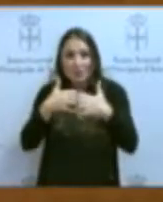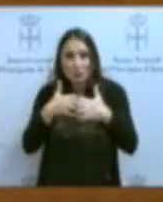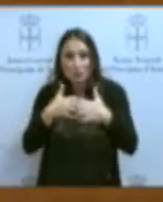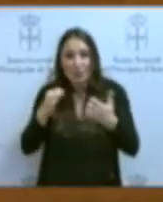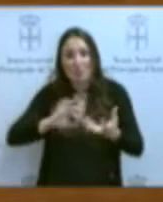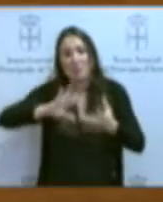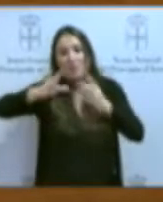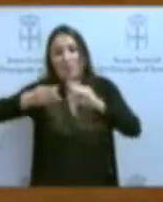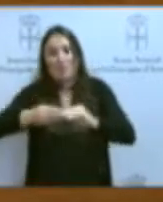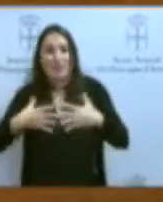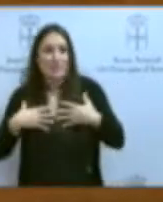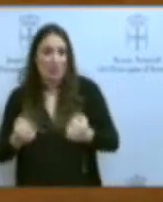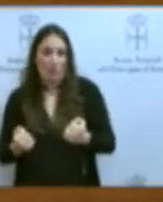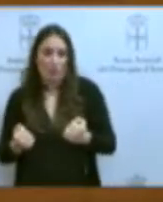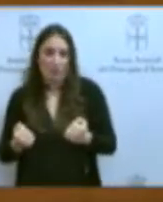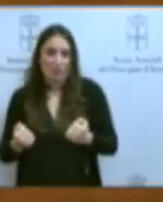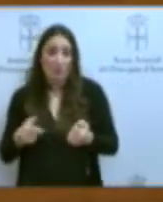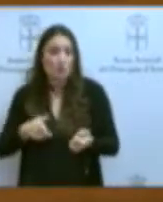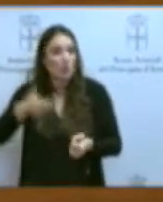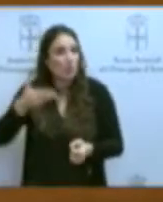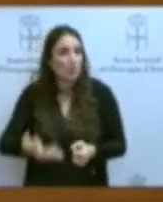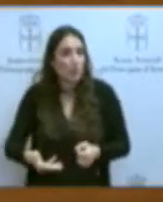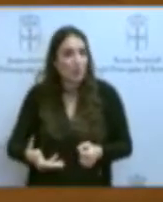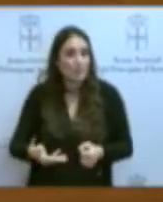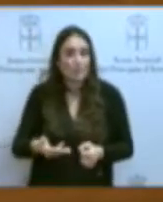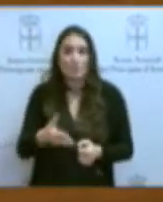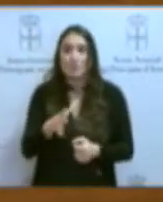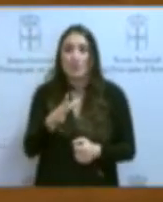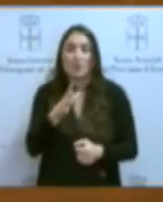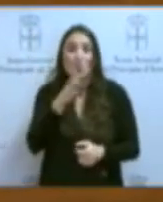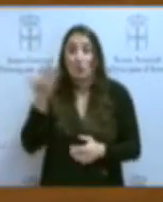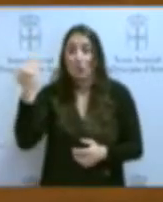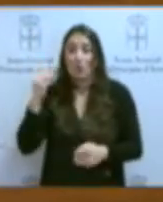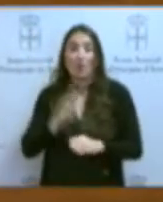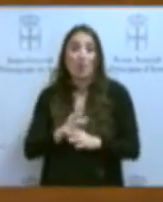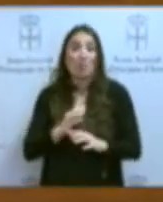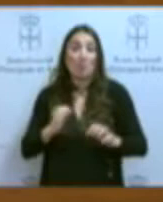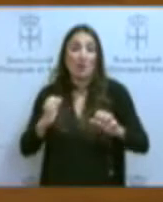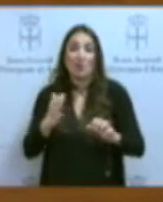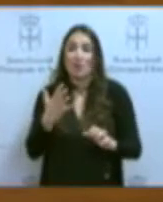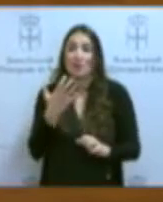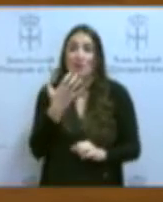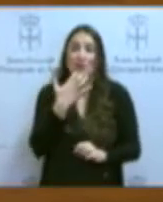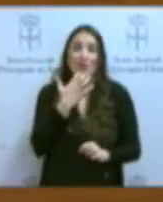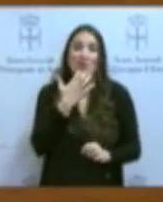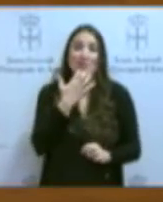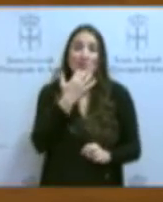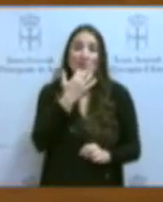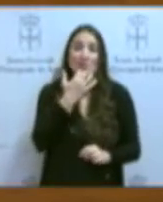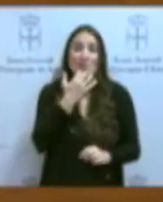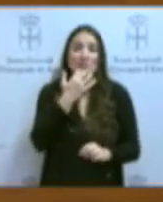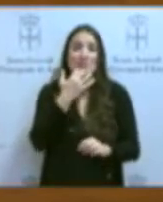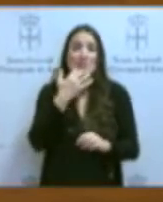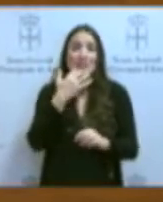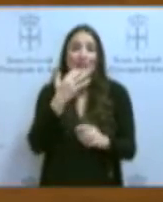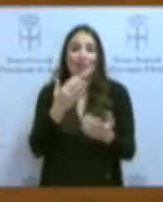con la salud. Y esto es muy importante porque, como decía en aquel pleno, si no hacemos nada, las exigencias de